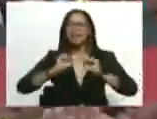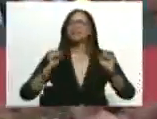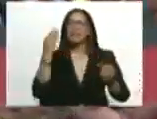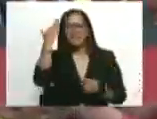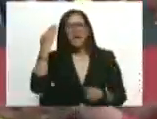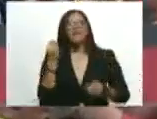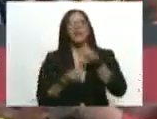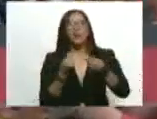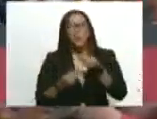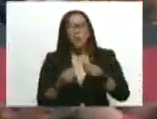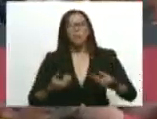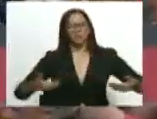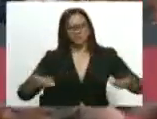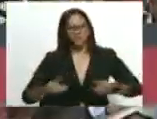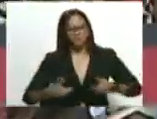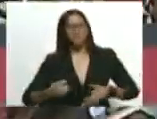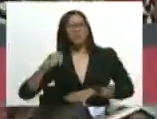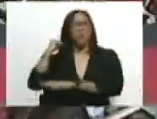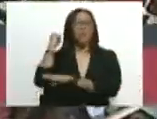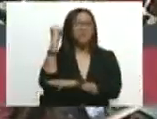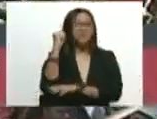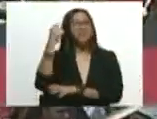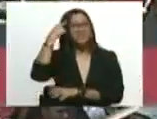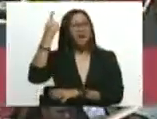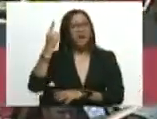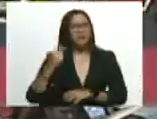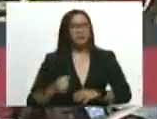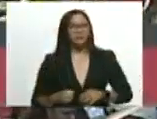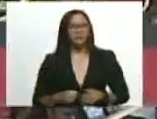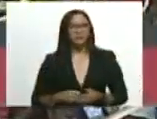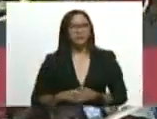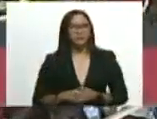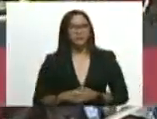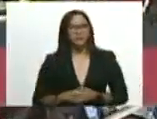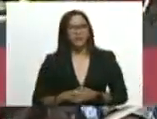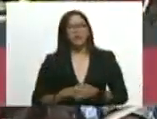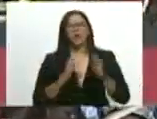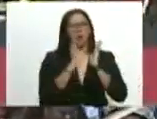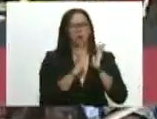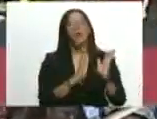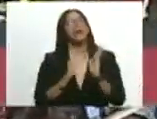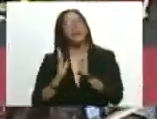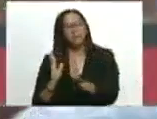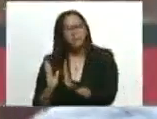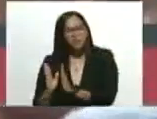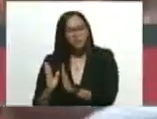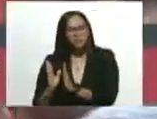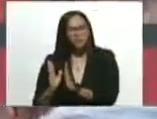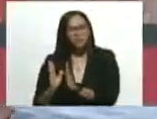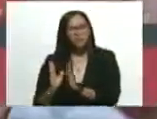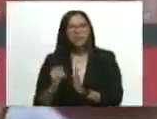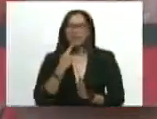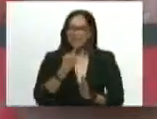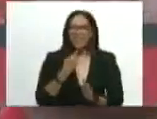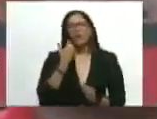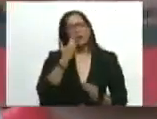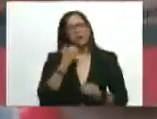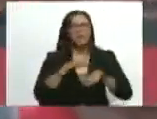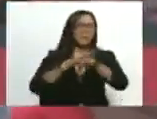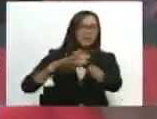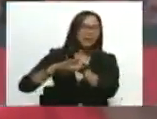sabe cómo vencer y sabe cómo vencer organización dijo una grosería Perdón